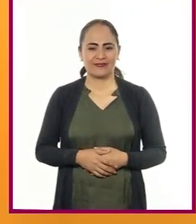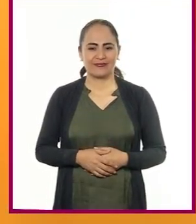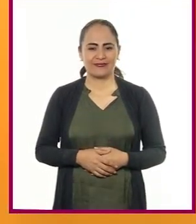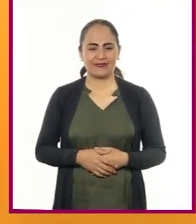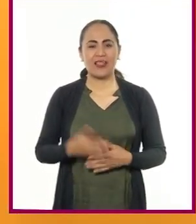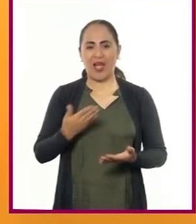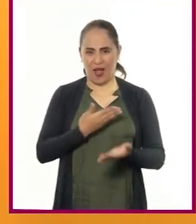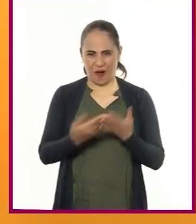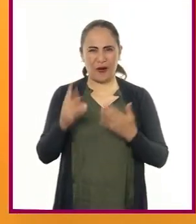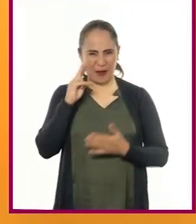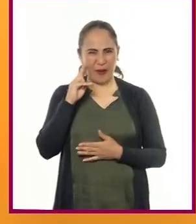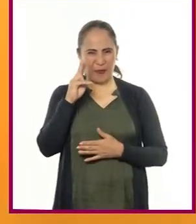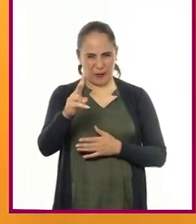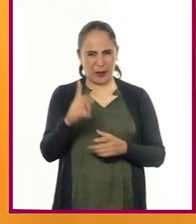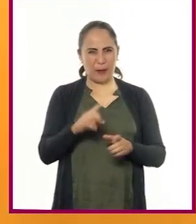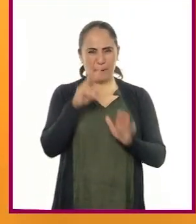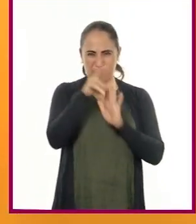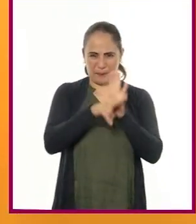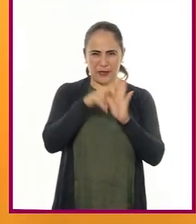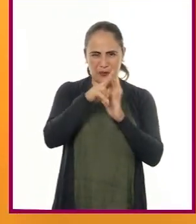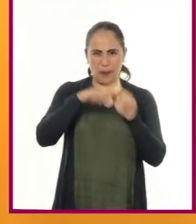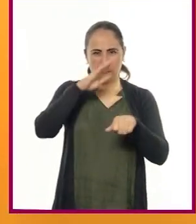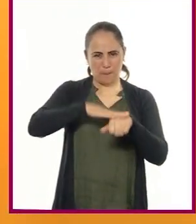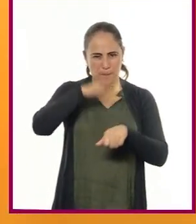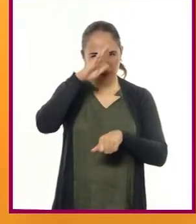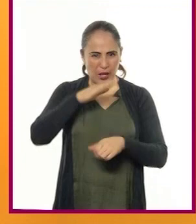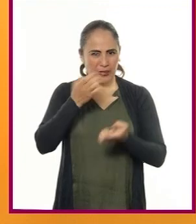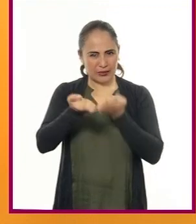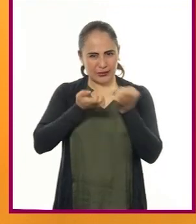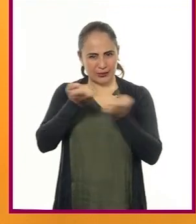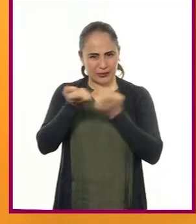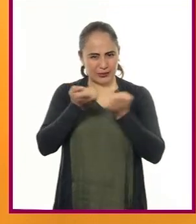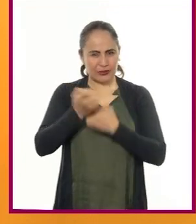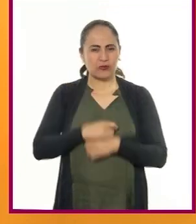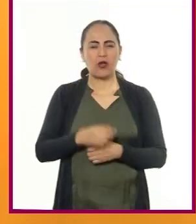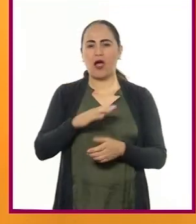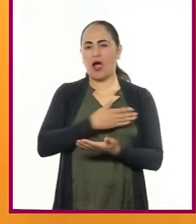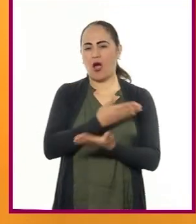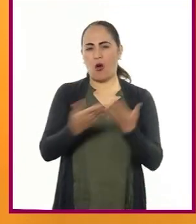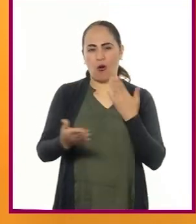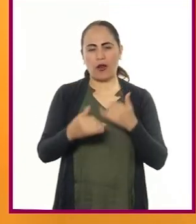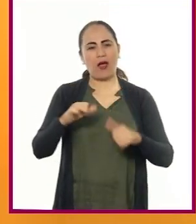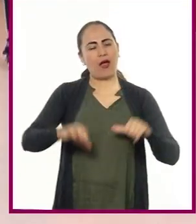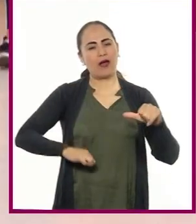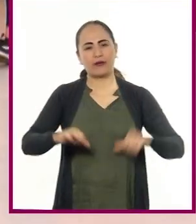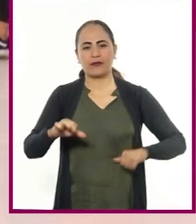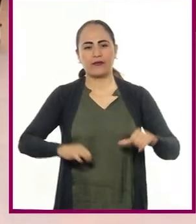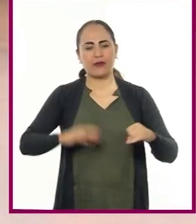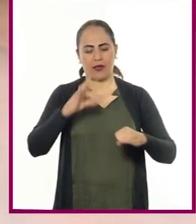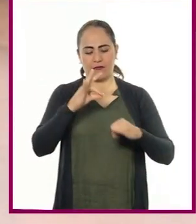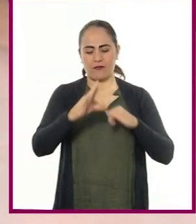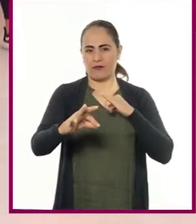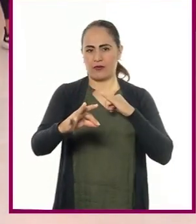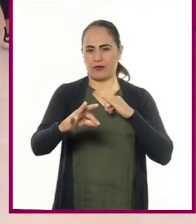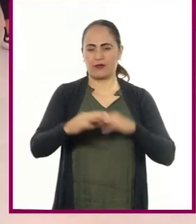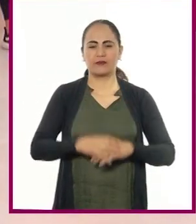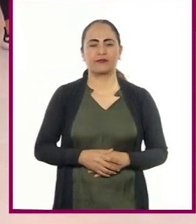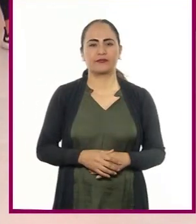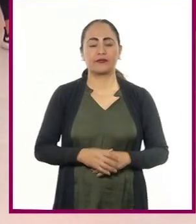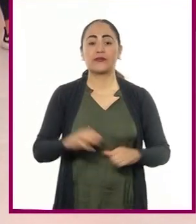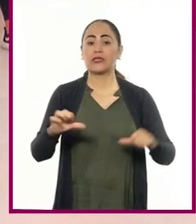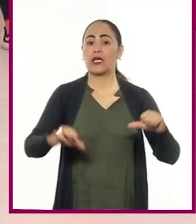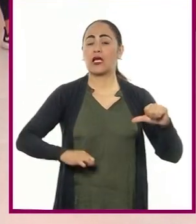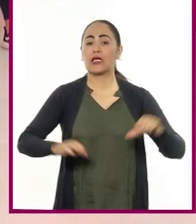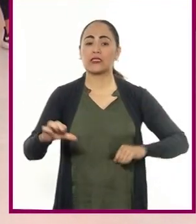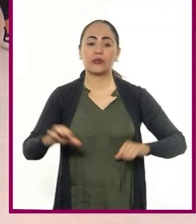Ahora que ya vimos nuestra sección Más Educación Física, vamos a continuar con nuestra última actividad. Así es, para esta actividad vamos